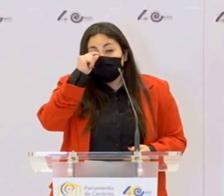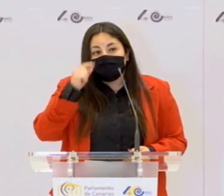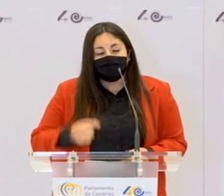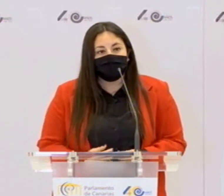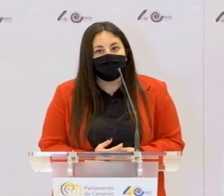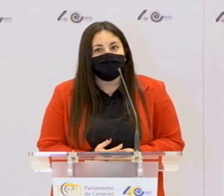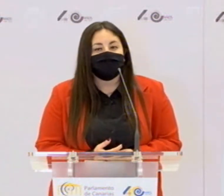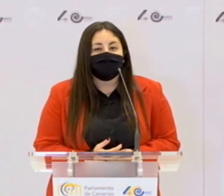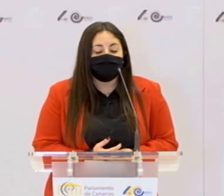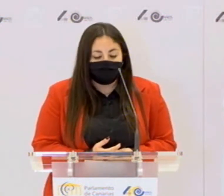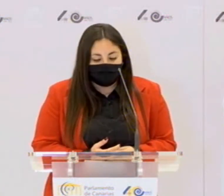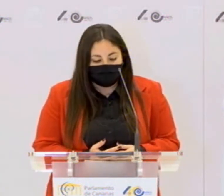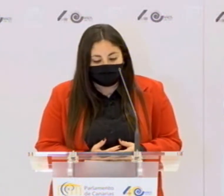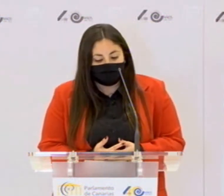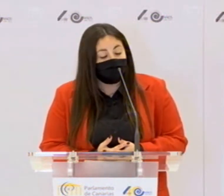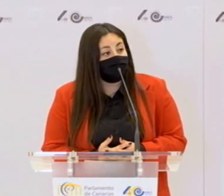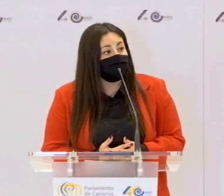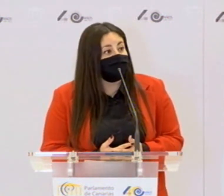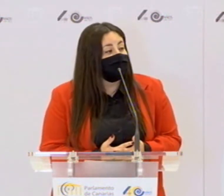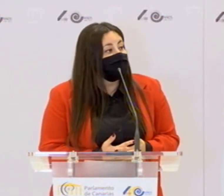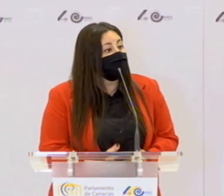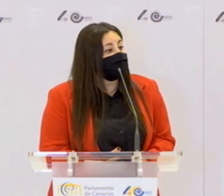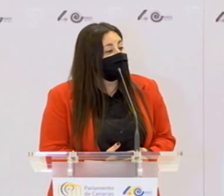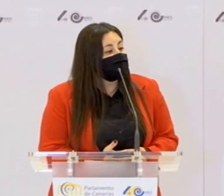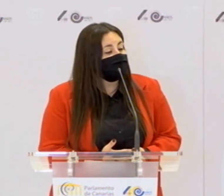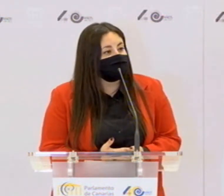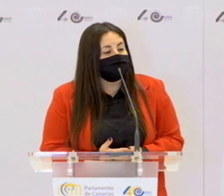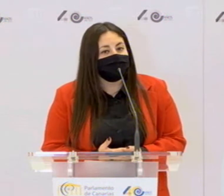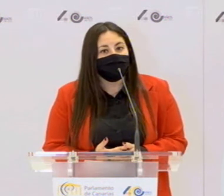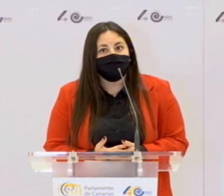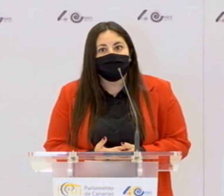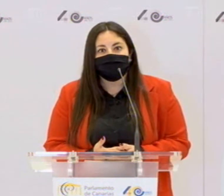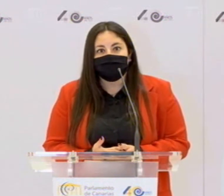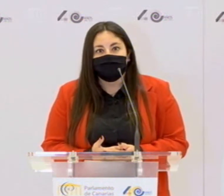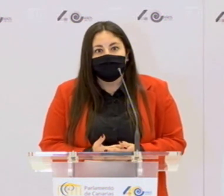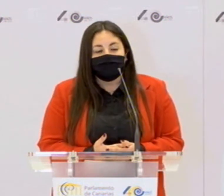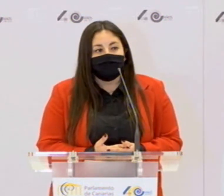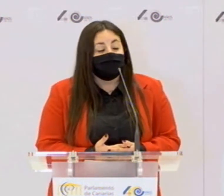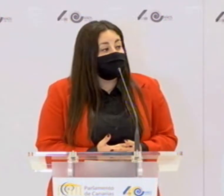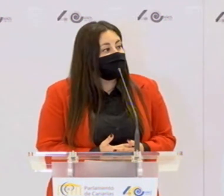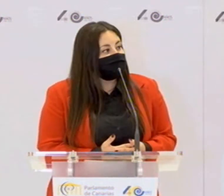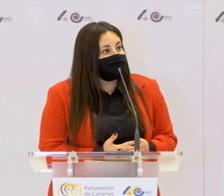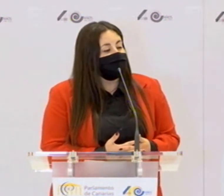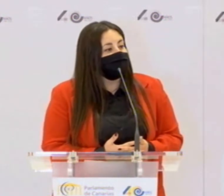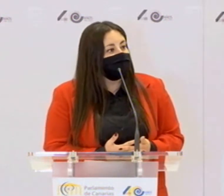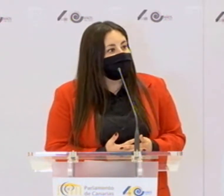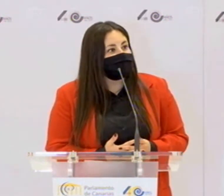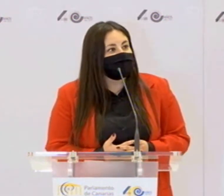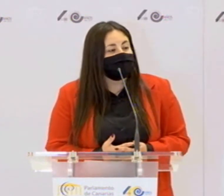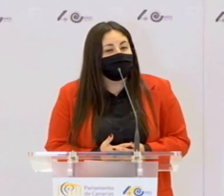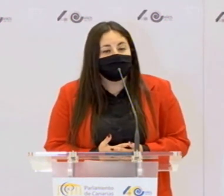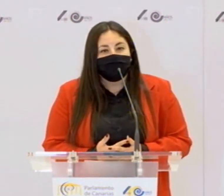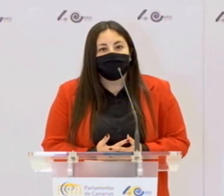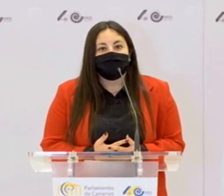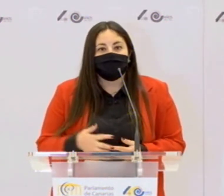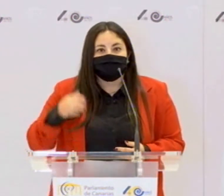mejor manera de estar ahí para la gente, que es para lo que nosotras nacimos también como fuerza política y como fuerza que se